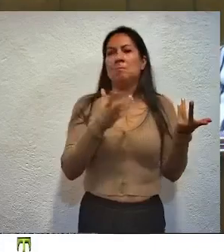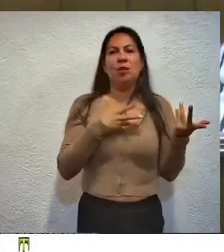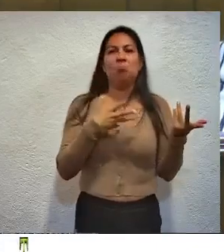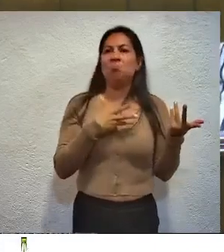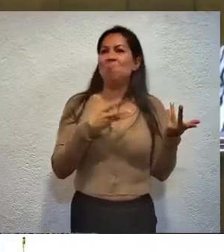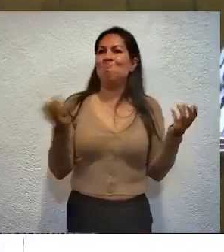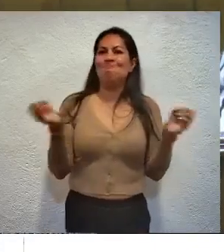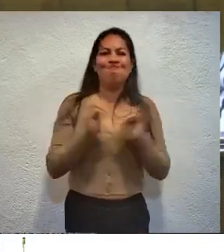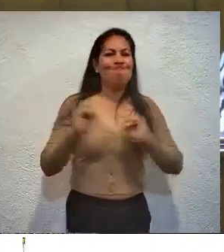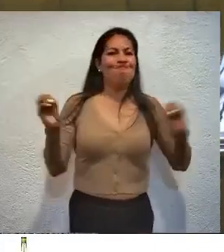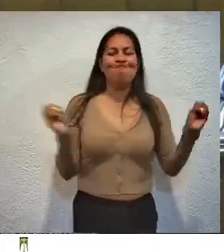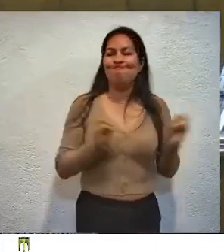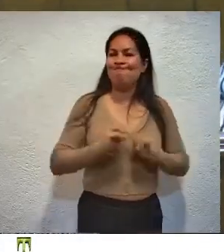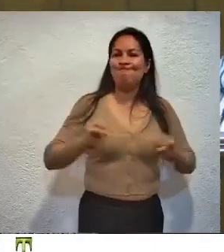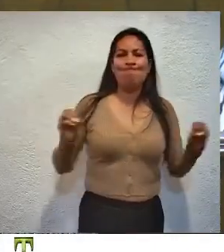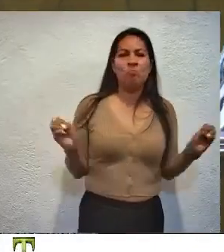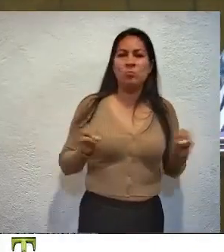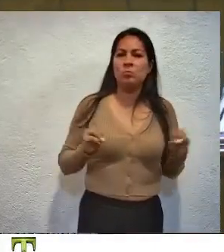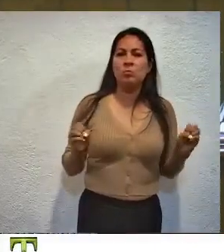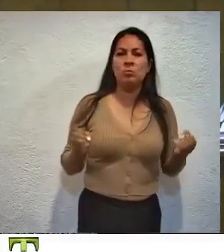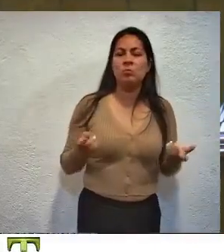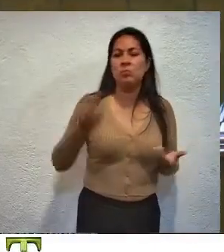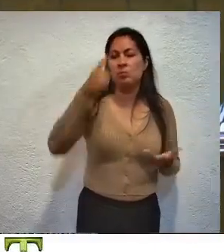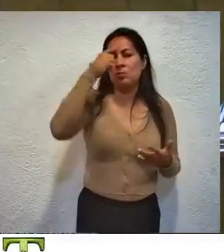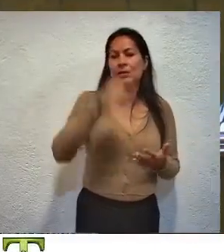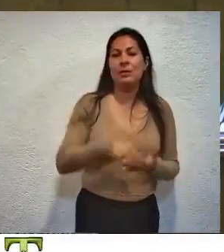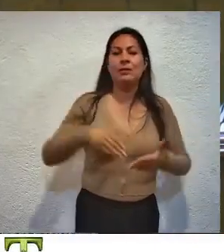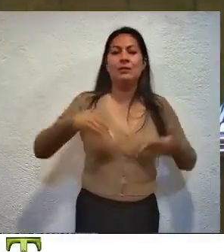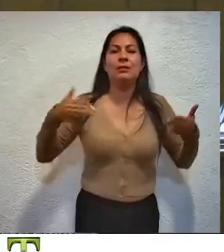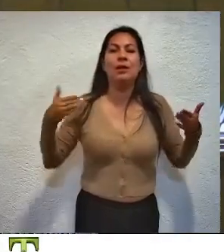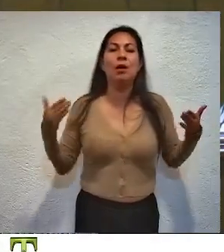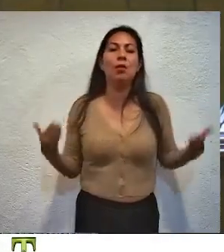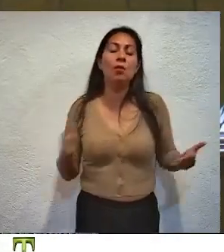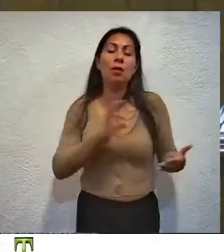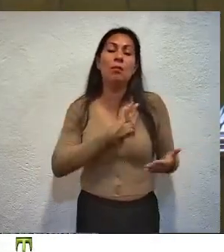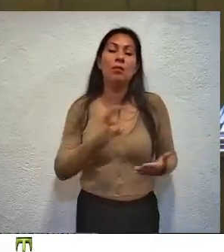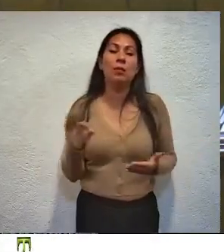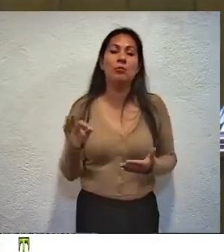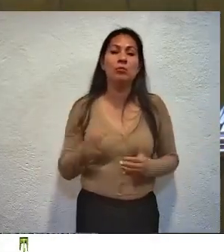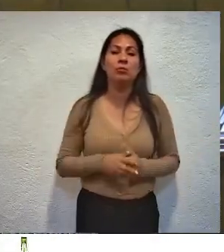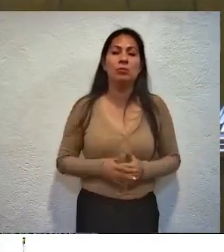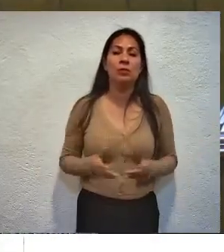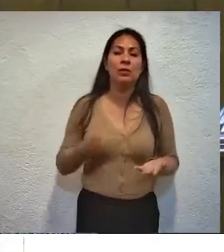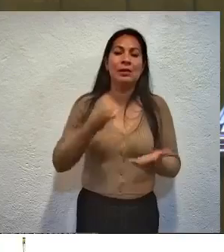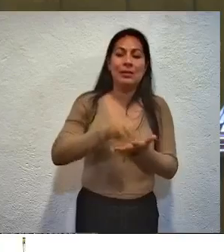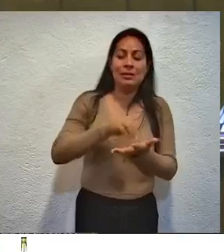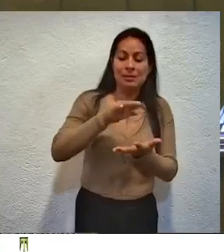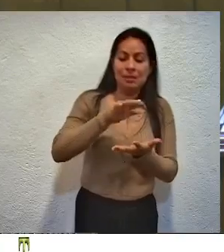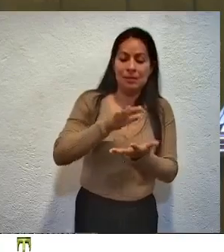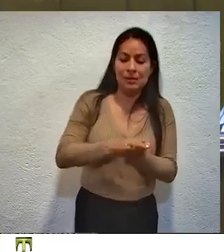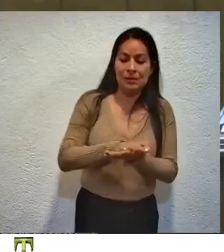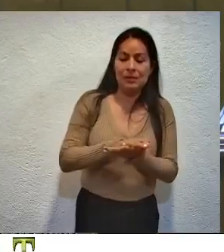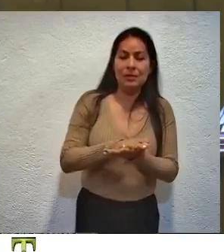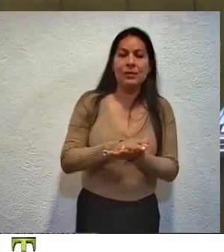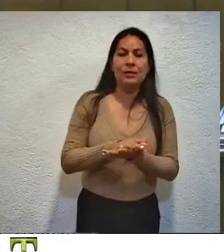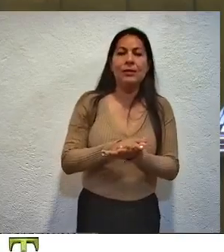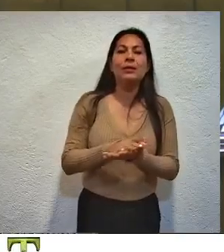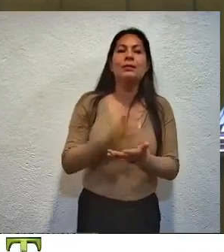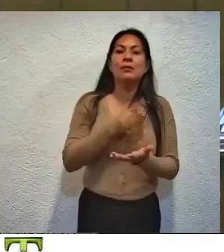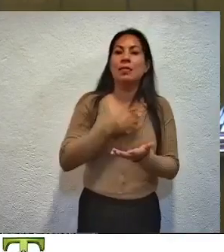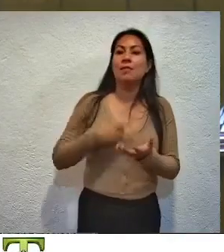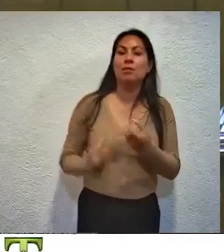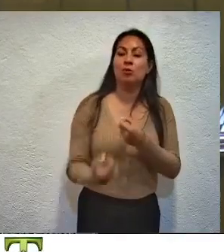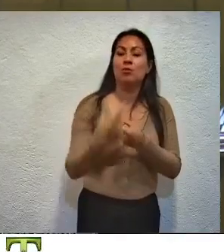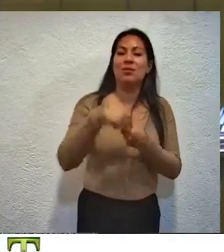nosotros impedimento para que desde este momento podamos establecer que se debe incorporar